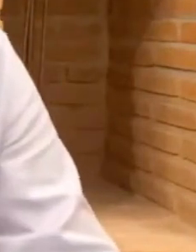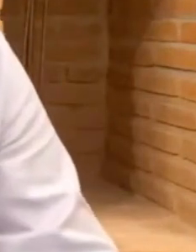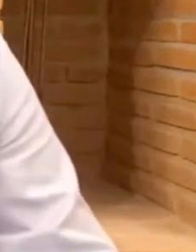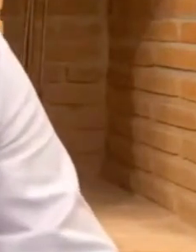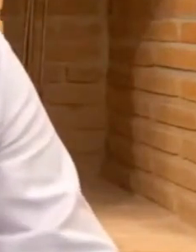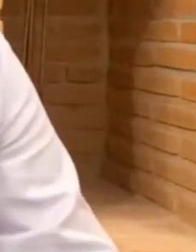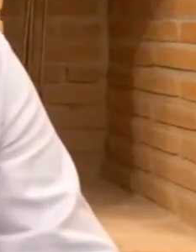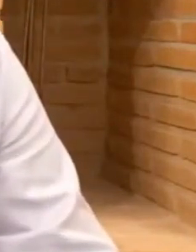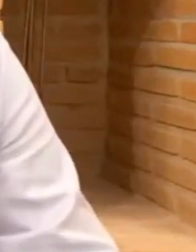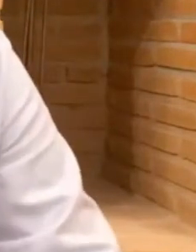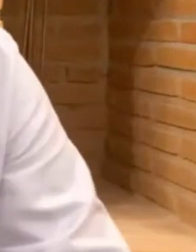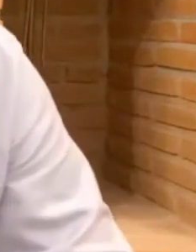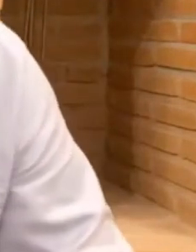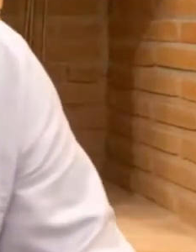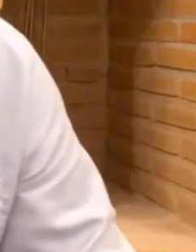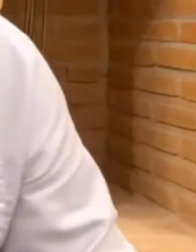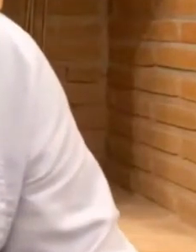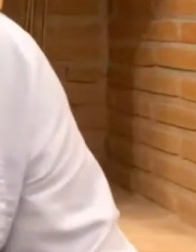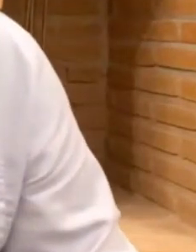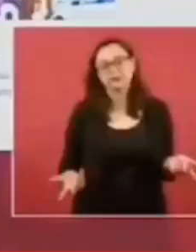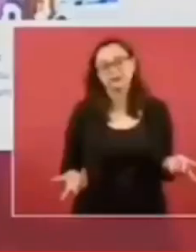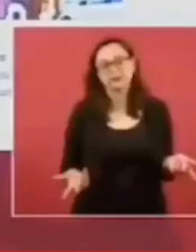corresponsal mexicana en Washington.